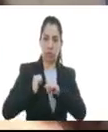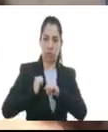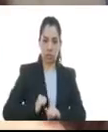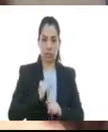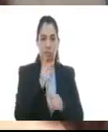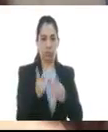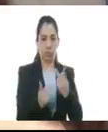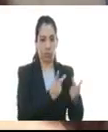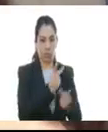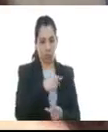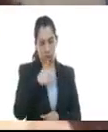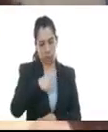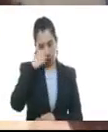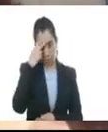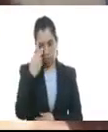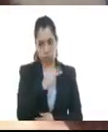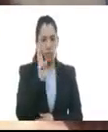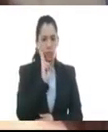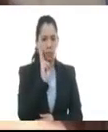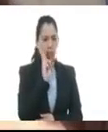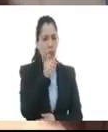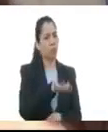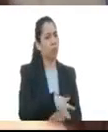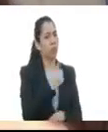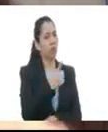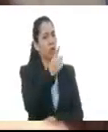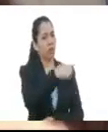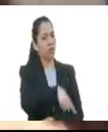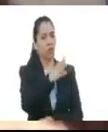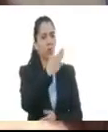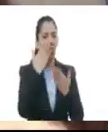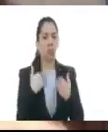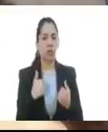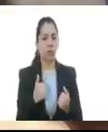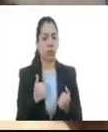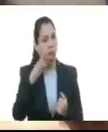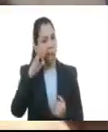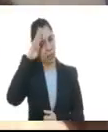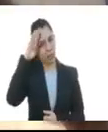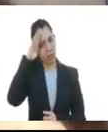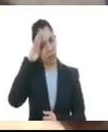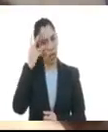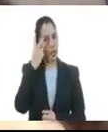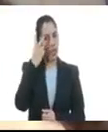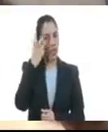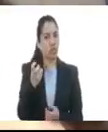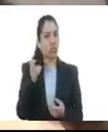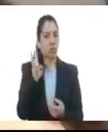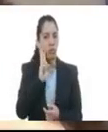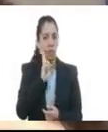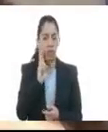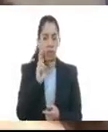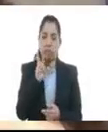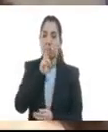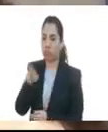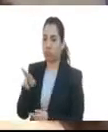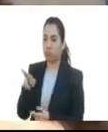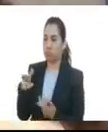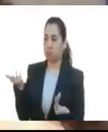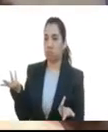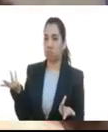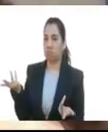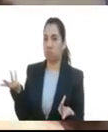mexicanas para saber por qué no tenían considerado esto, y su respuesta fue de completo desconocimiento,